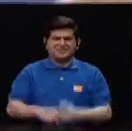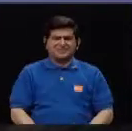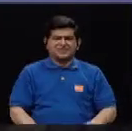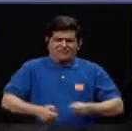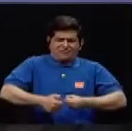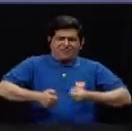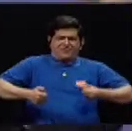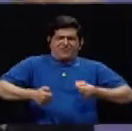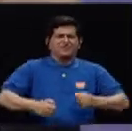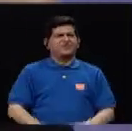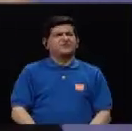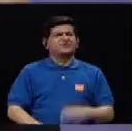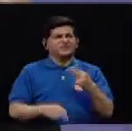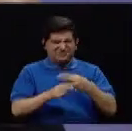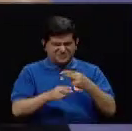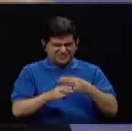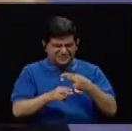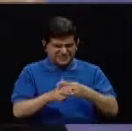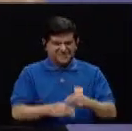personajes, el gordito que se llama